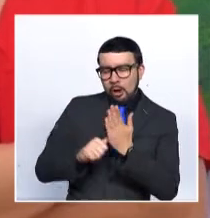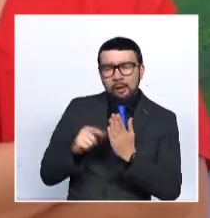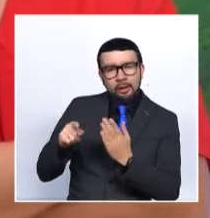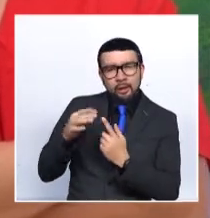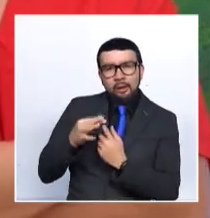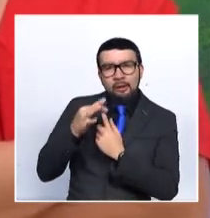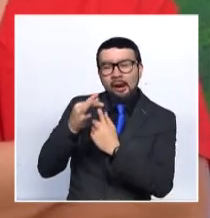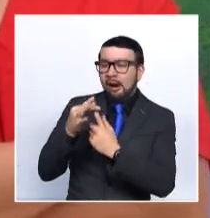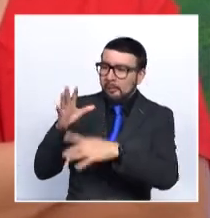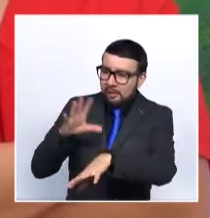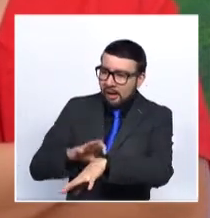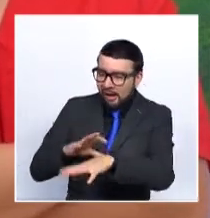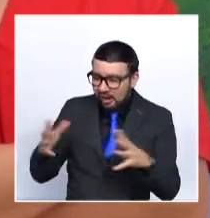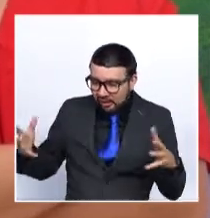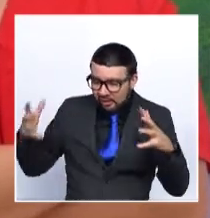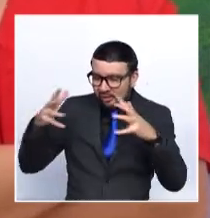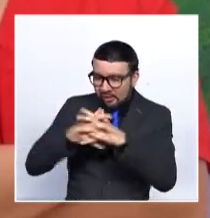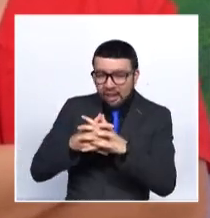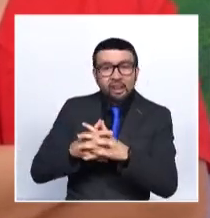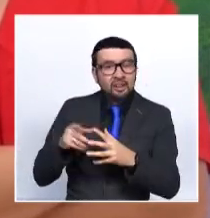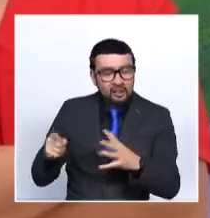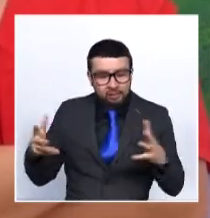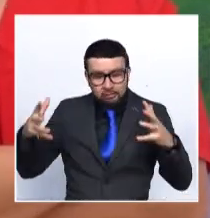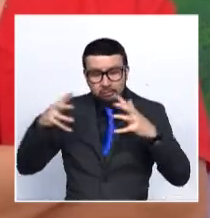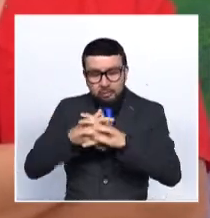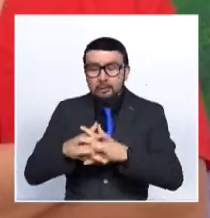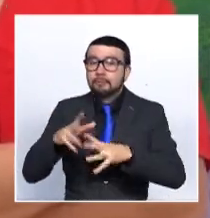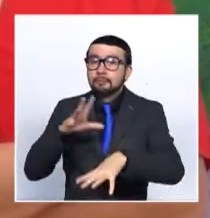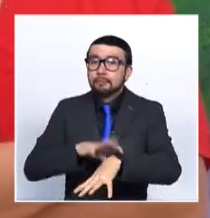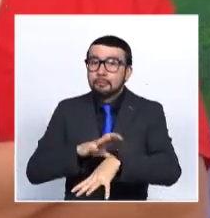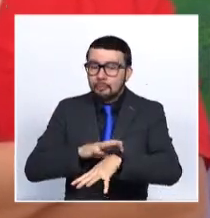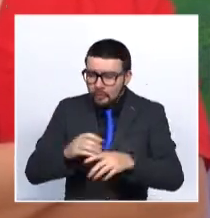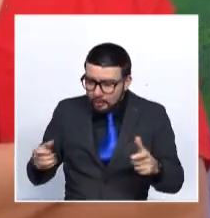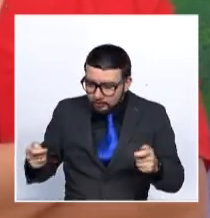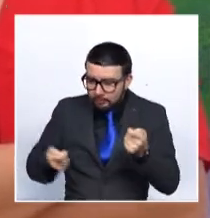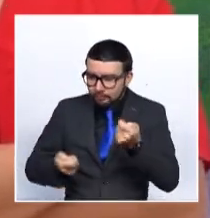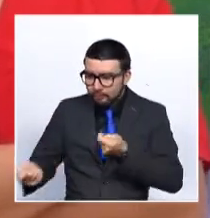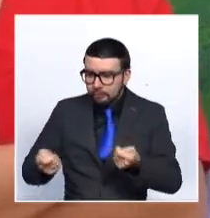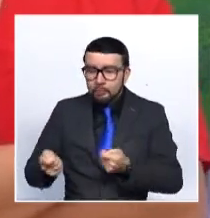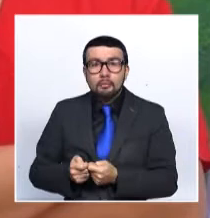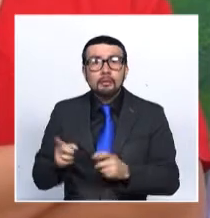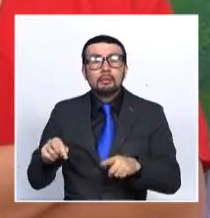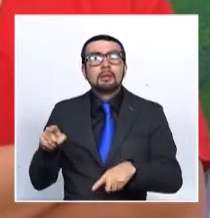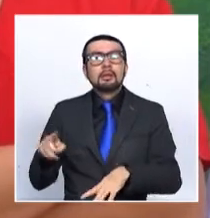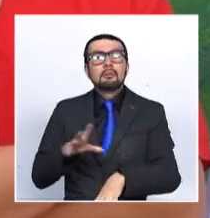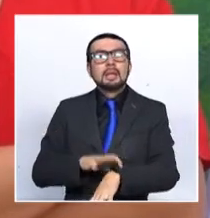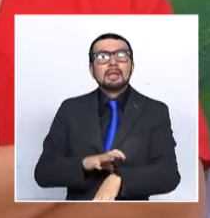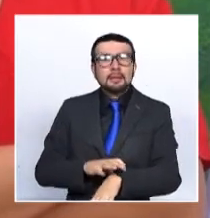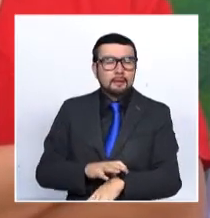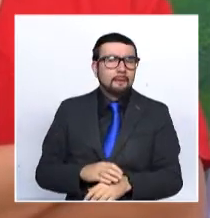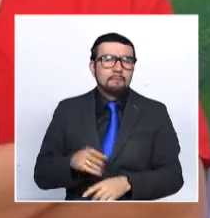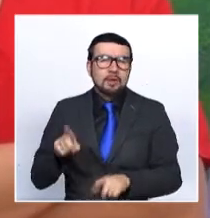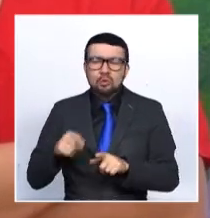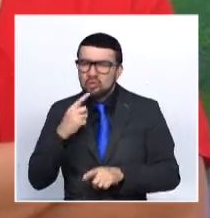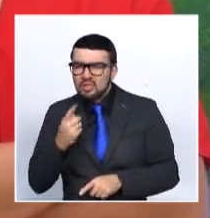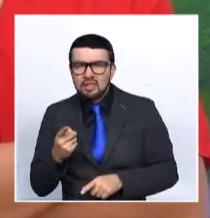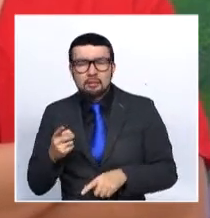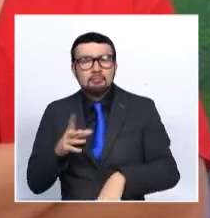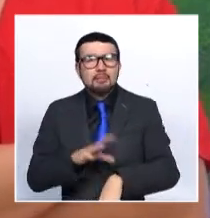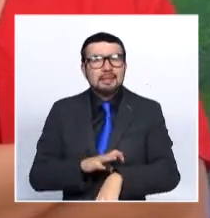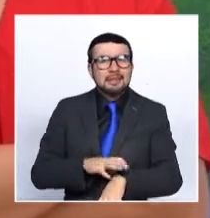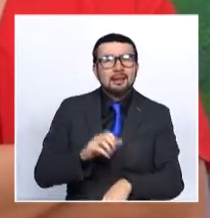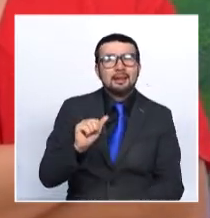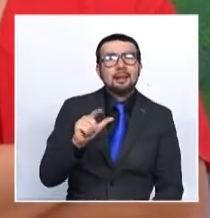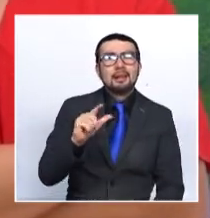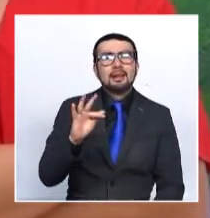a la medicina integrativa. Integra la medicina alopática con la medicina alternativa, mal llamada medicina alternativa,